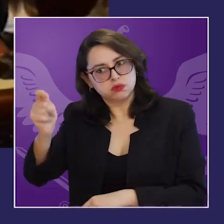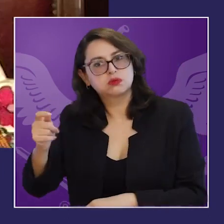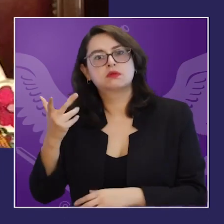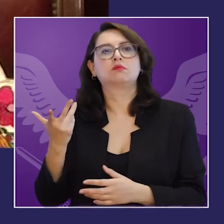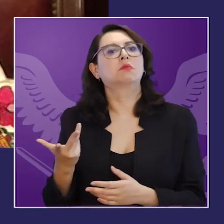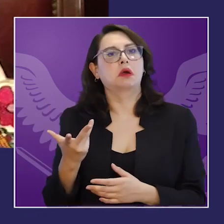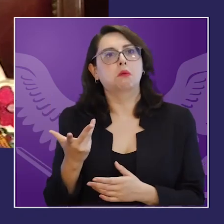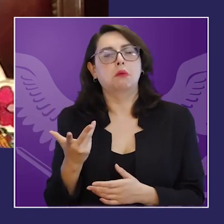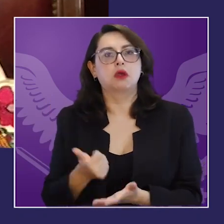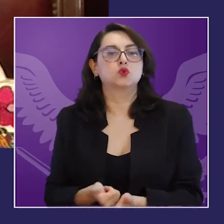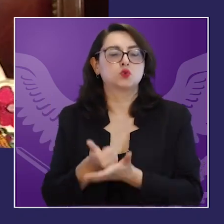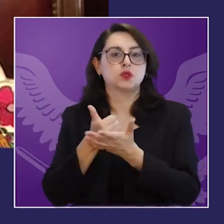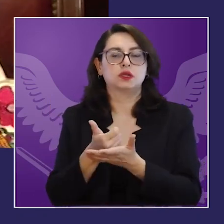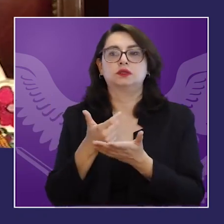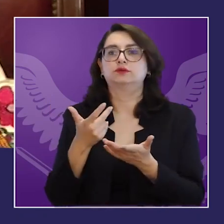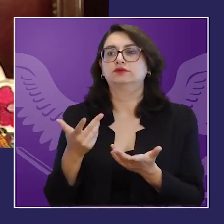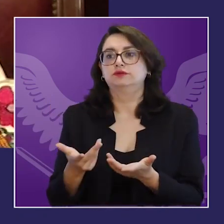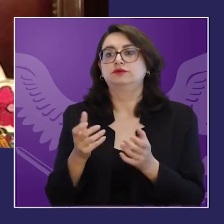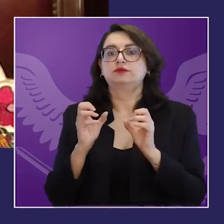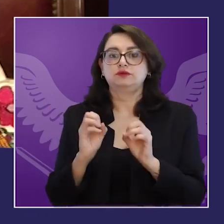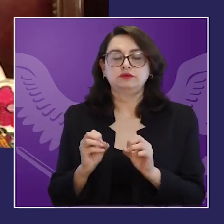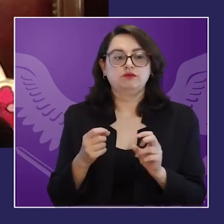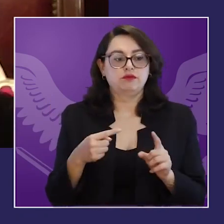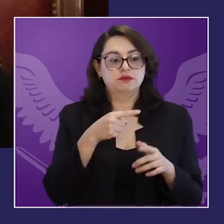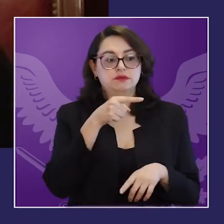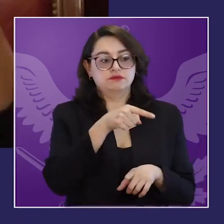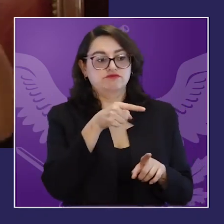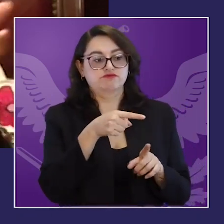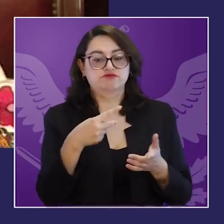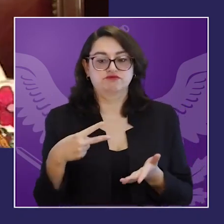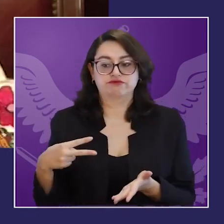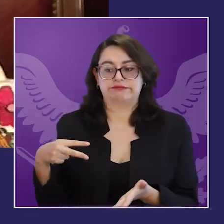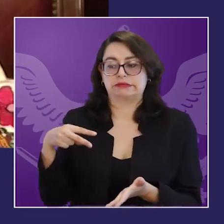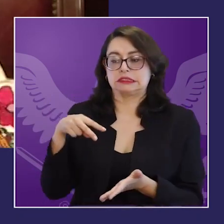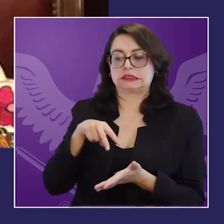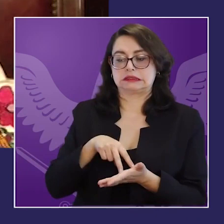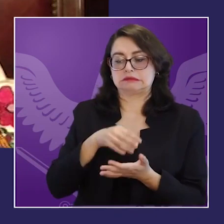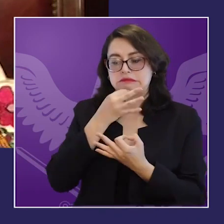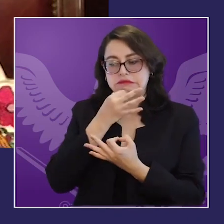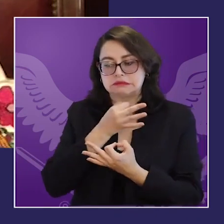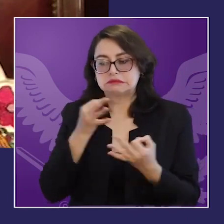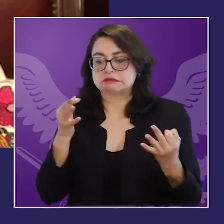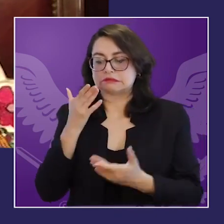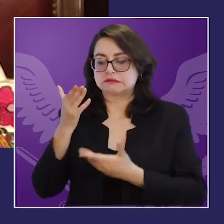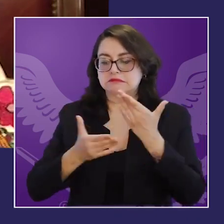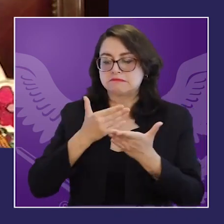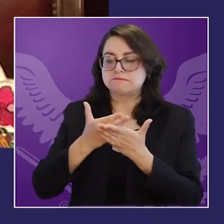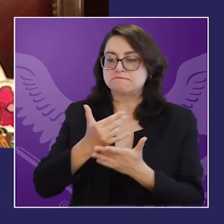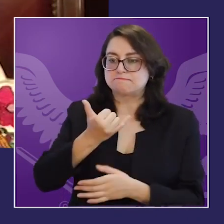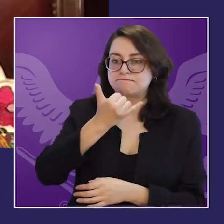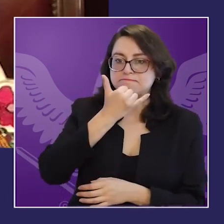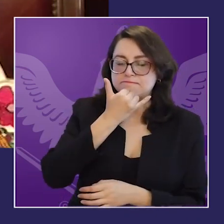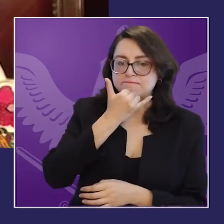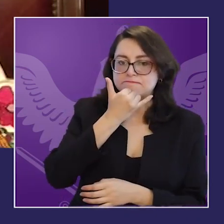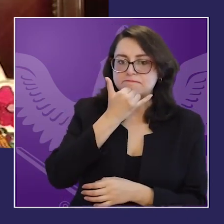situaciones interesantes en las que se pide una disculpa pública a los altos directivos de una empresa en casos de violencia laboral, que